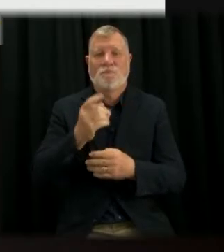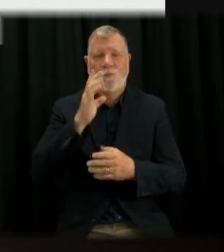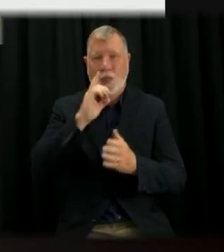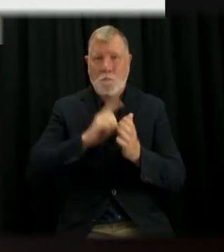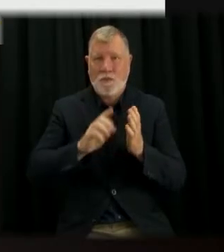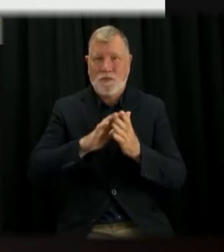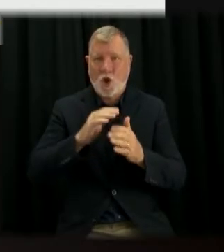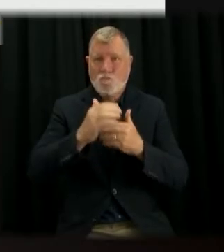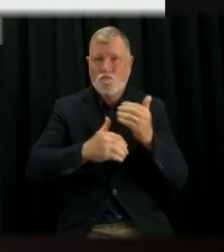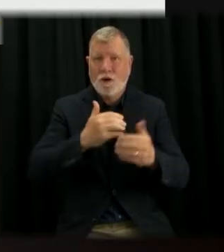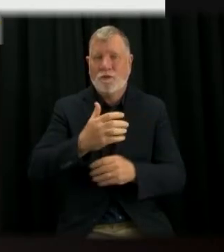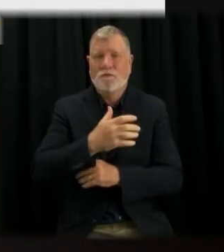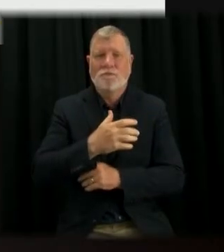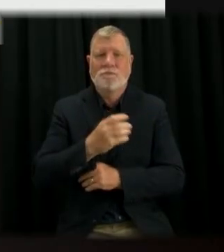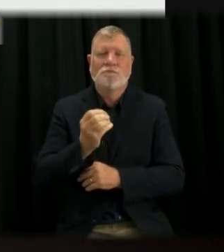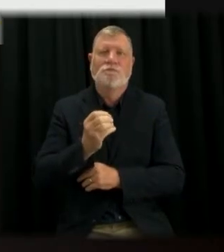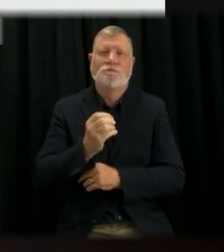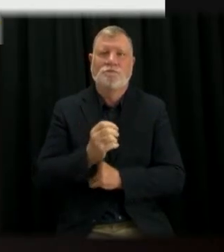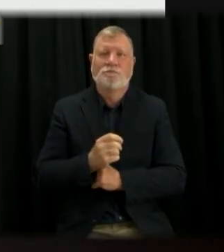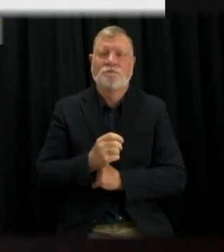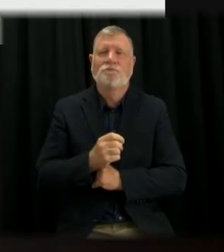pero están monitoreando su progreso.